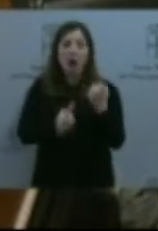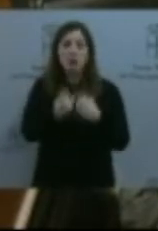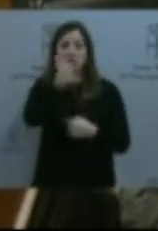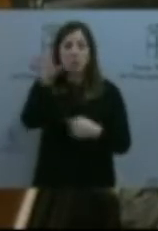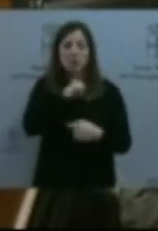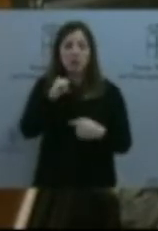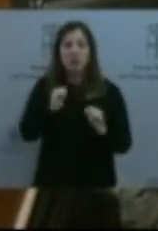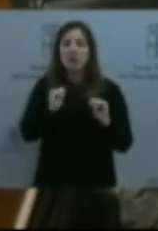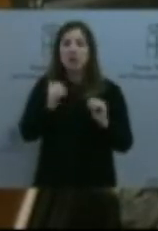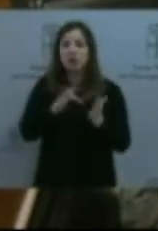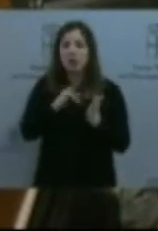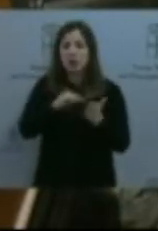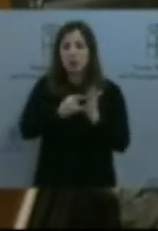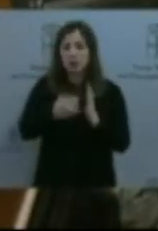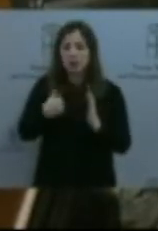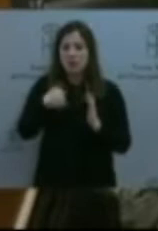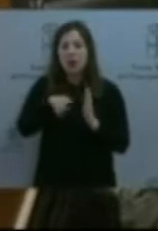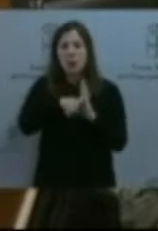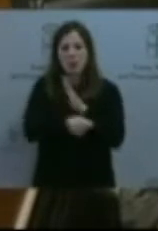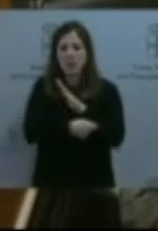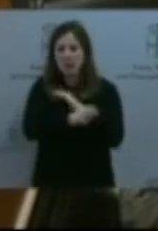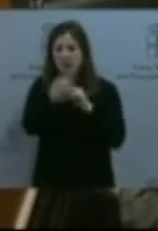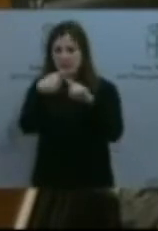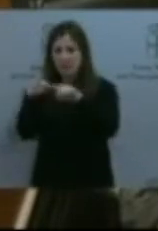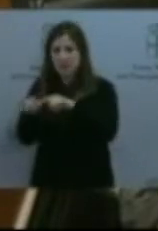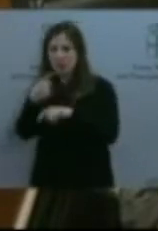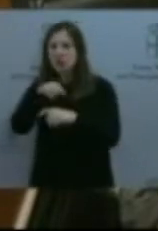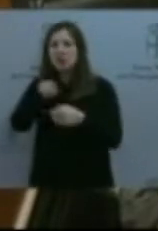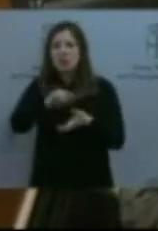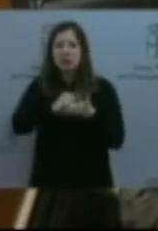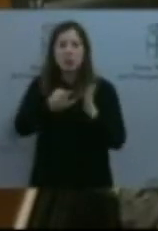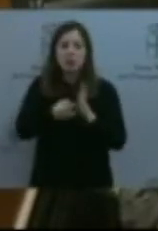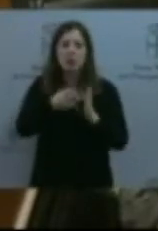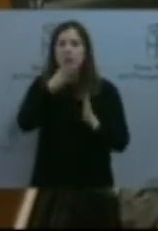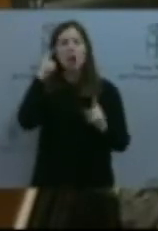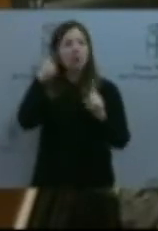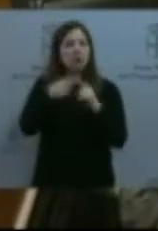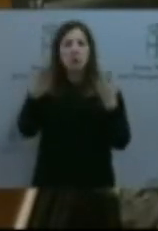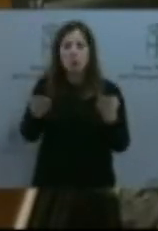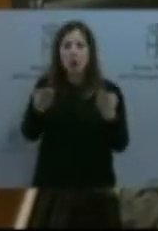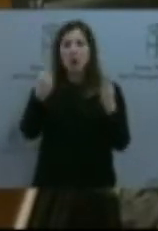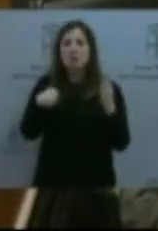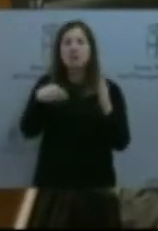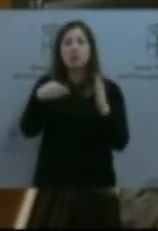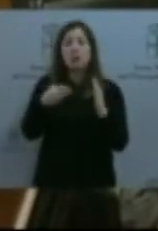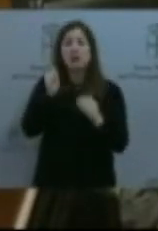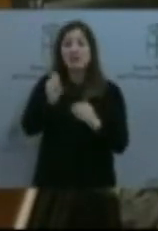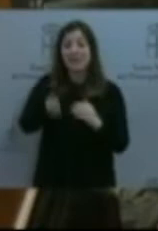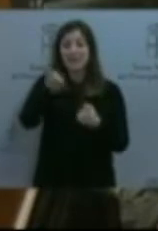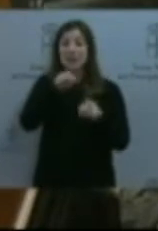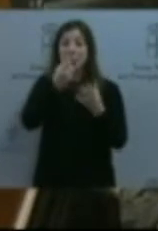medidas y nosotros también lo estamos resolviendo a fin de que, como se recoge en alguna sentencia, no suponga un menoscabo por